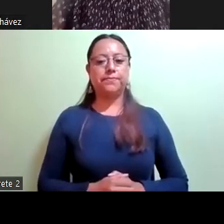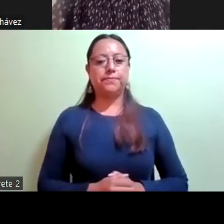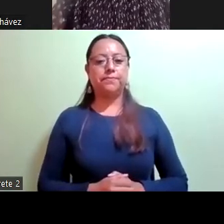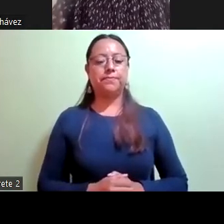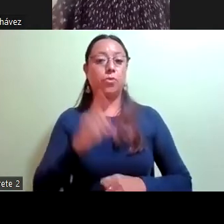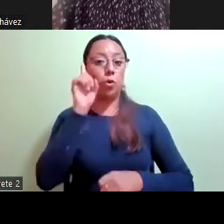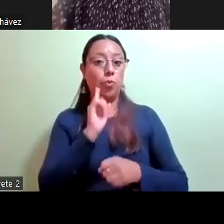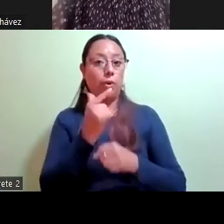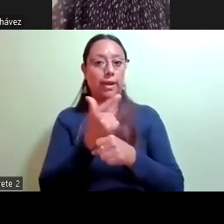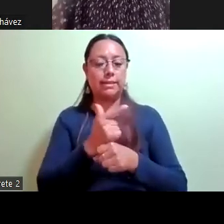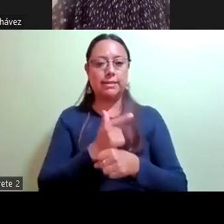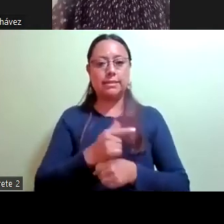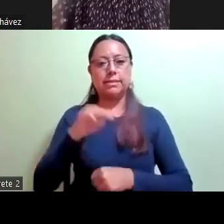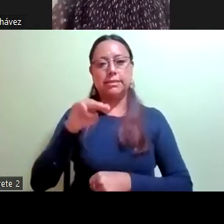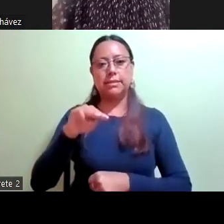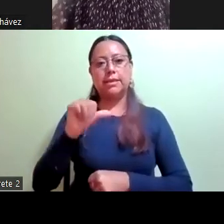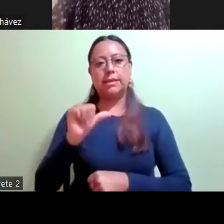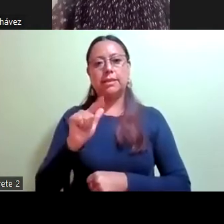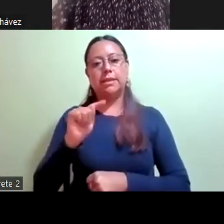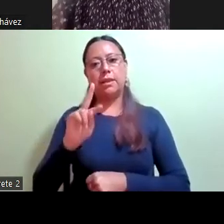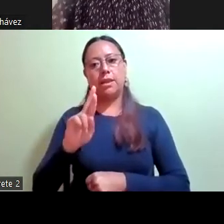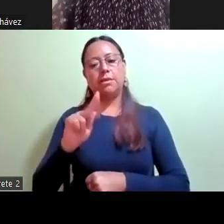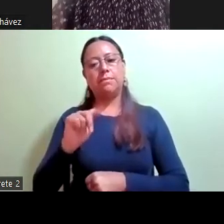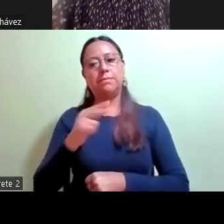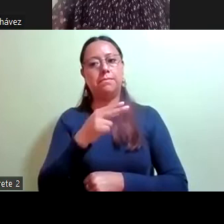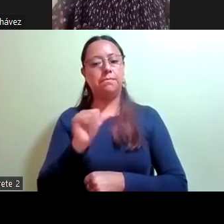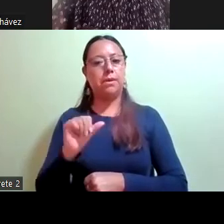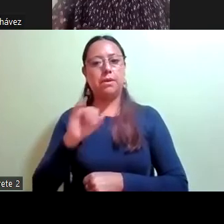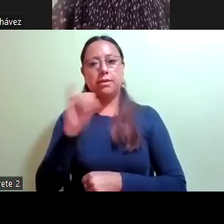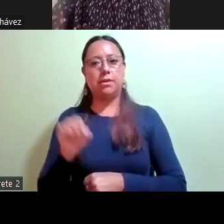Licenciada Marta Juárez Pérez.